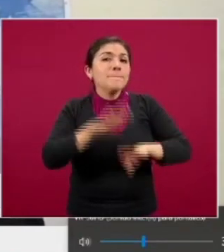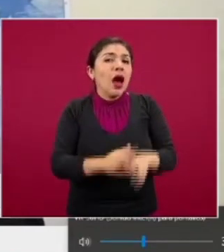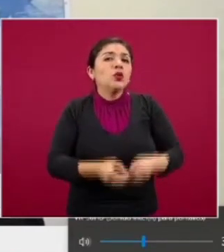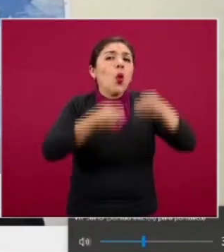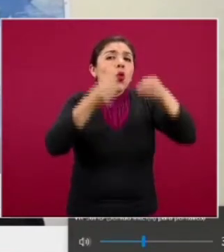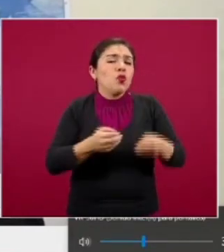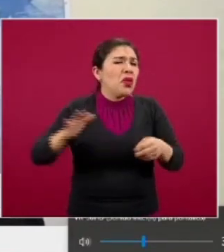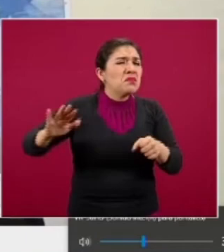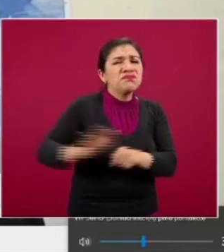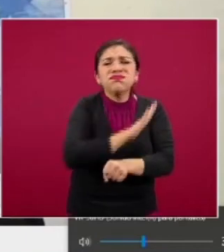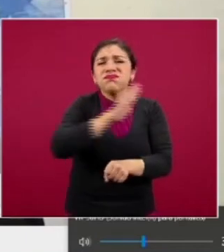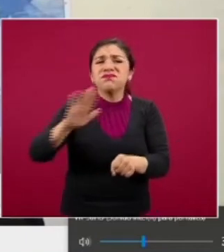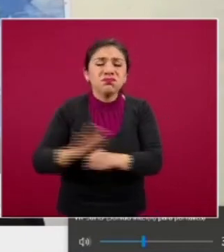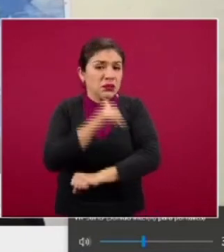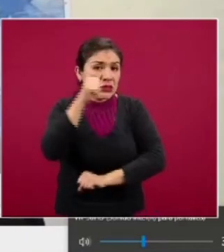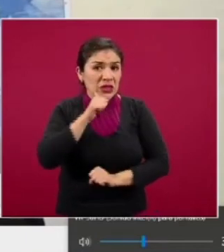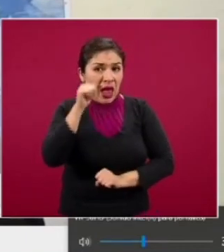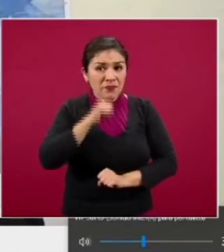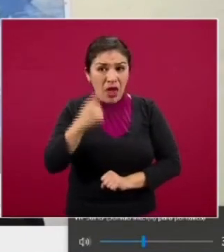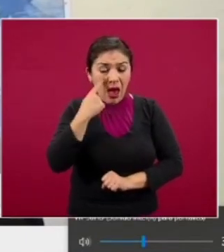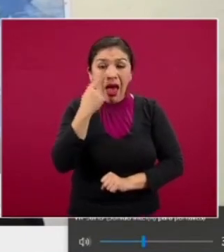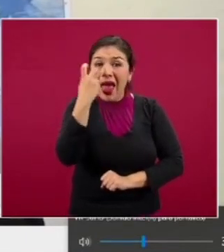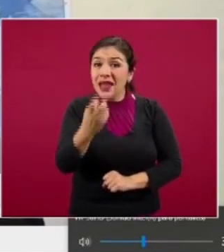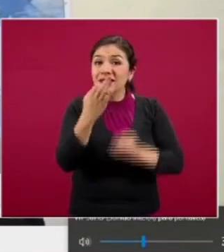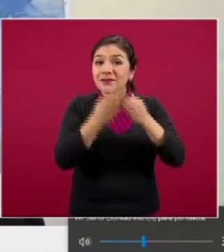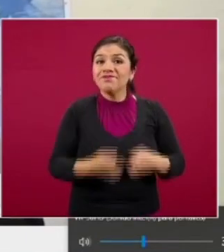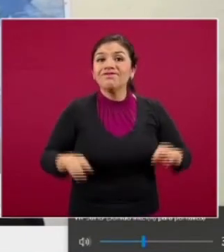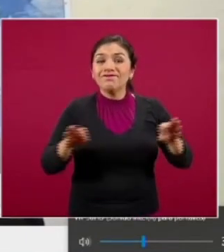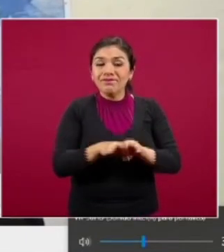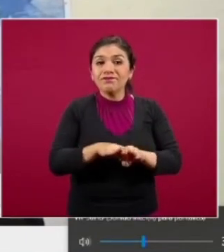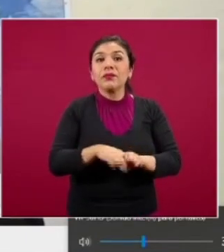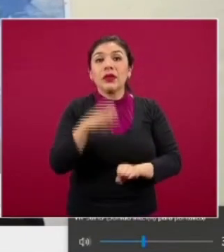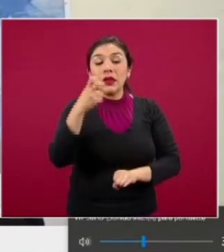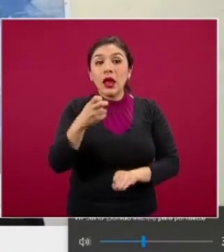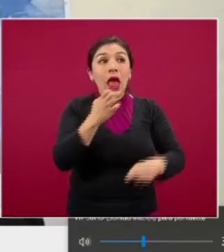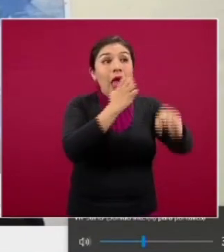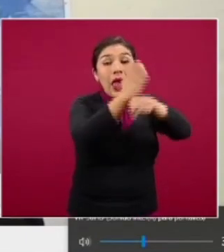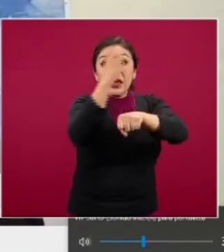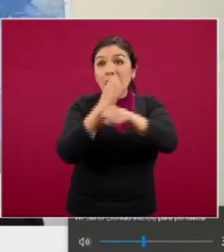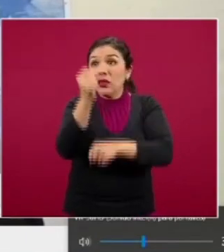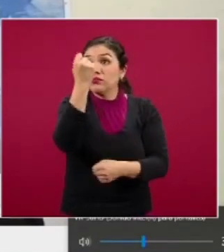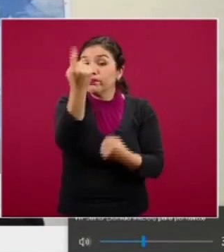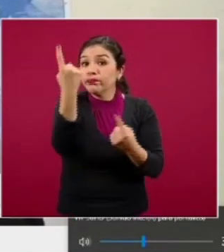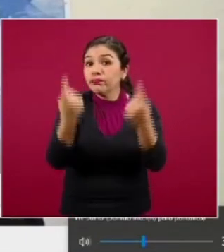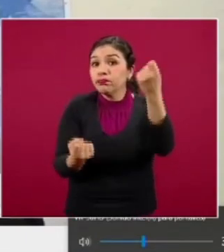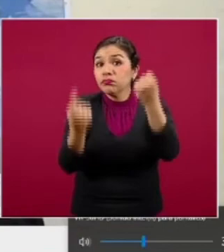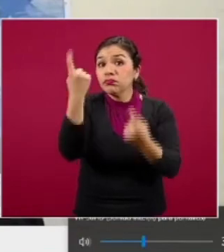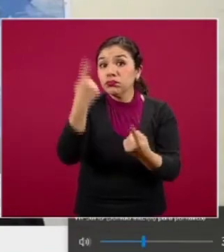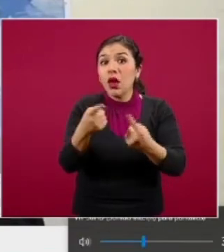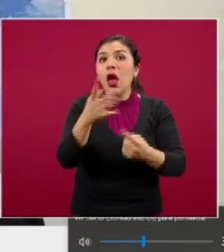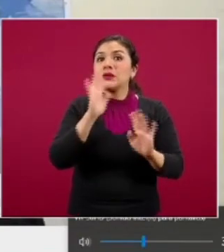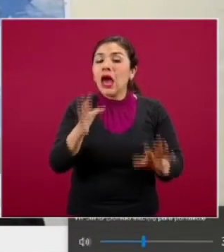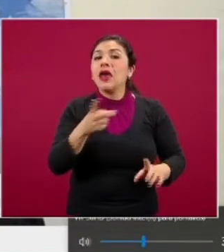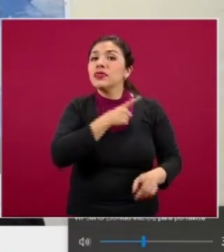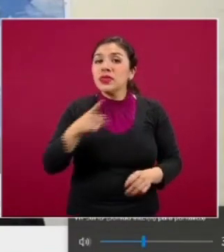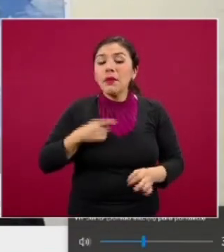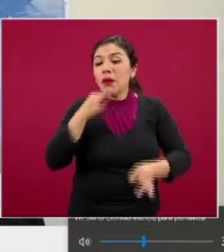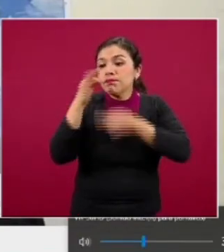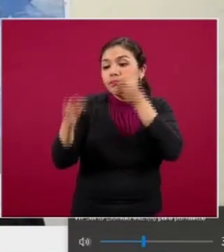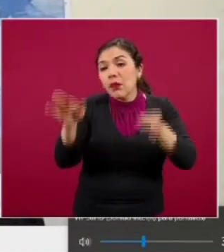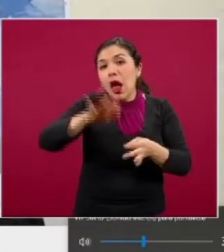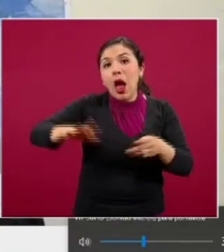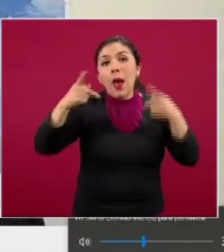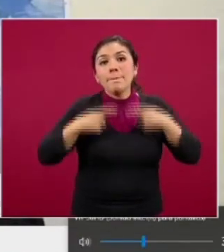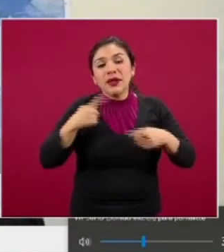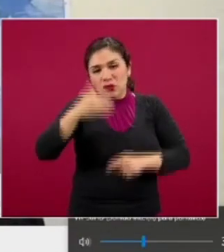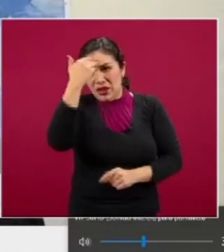por completo de inicio. Aquí es muy importante que en las entidades federativas se difunda a la población